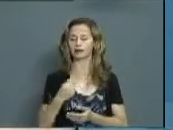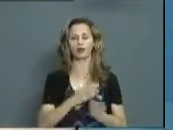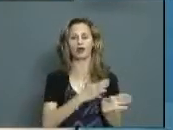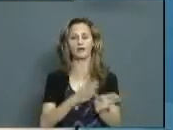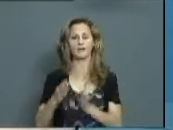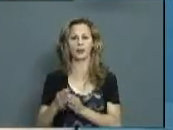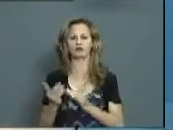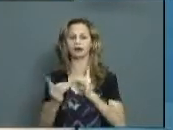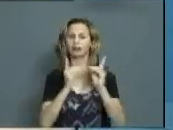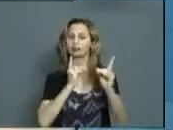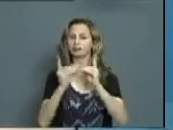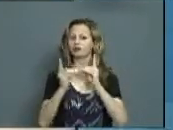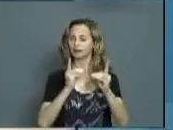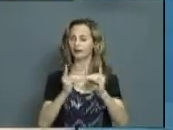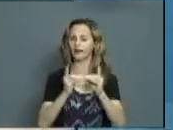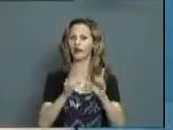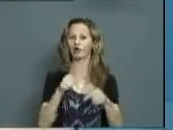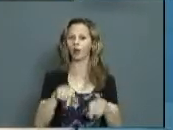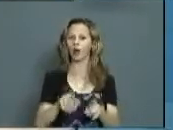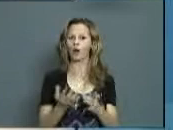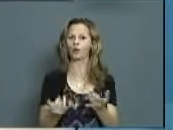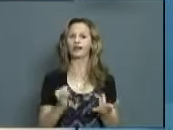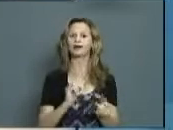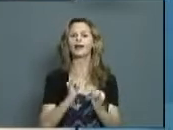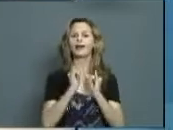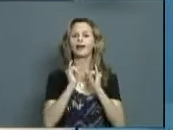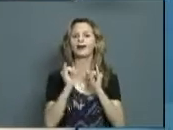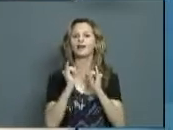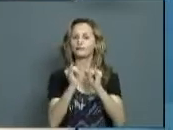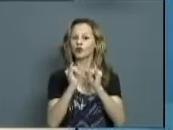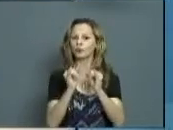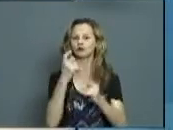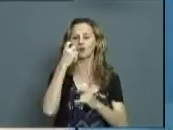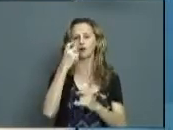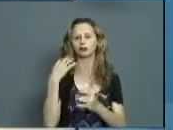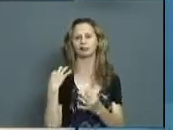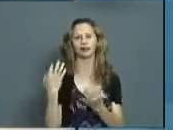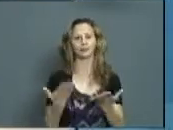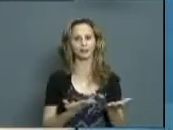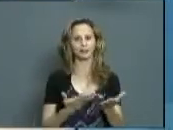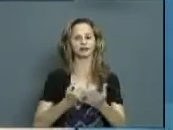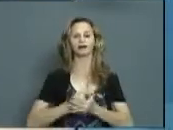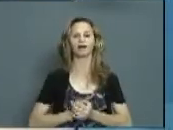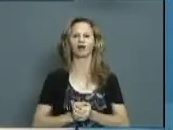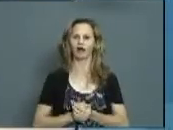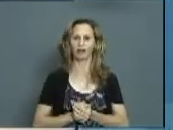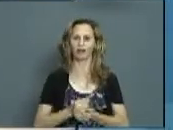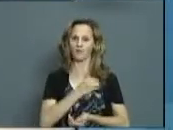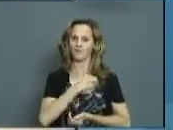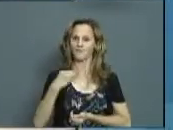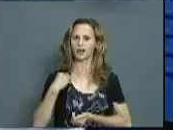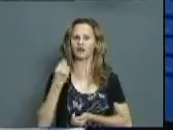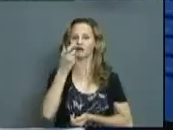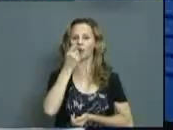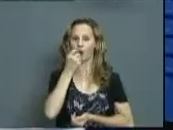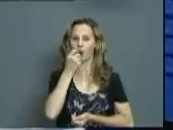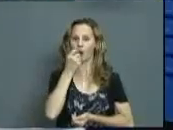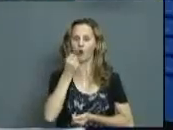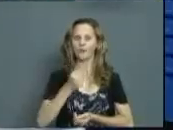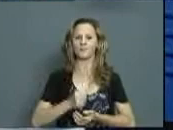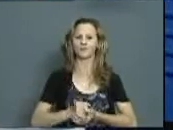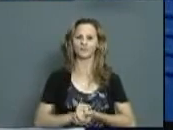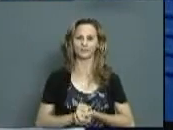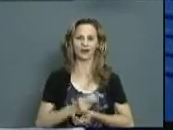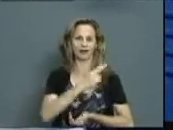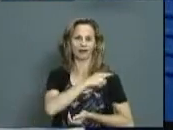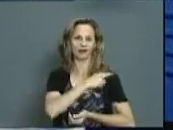a dialogar con uno de nuestros invitados. Se trata del doctor Juan Carlos Ortiz Sablón, quien es especialista en medicina interna, además